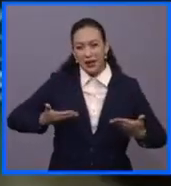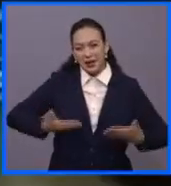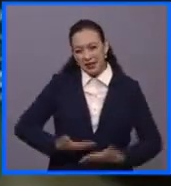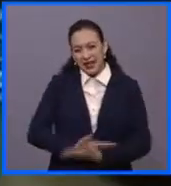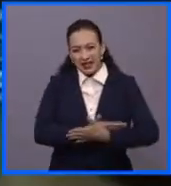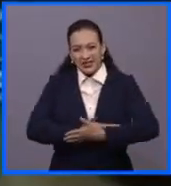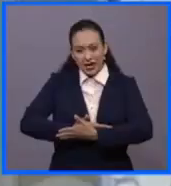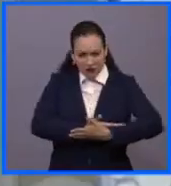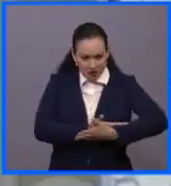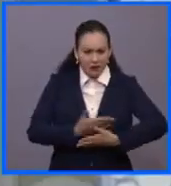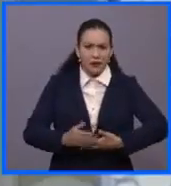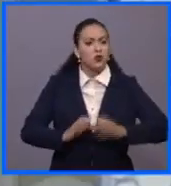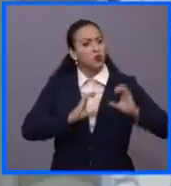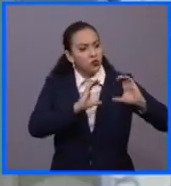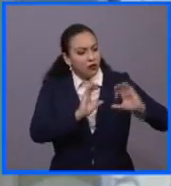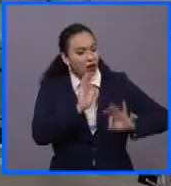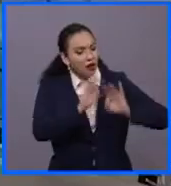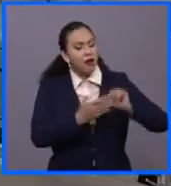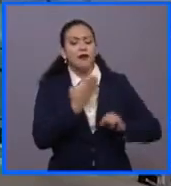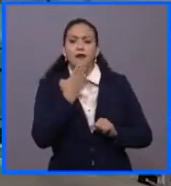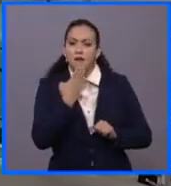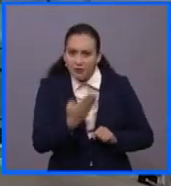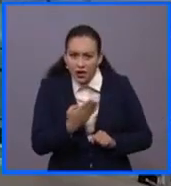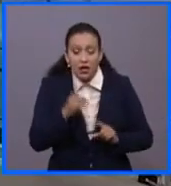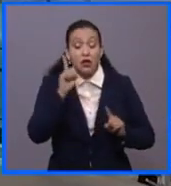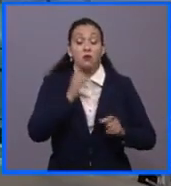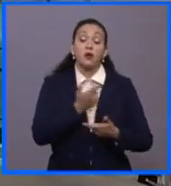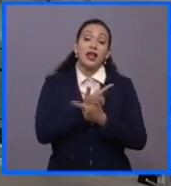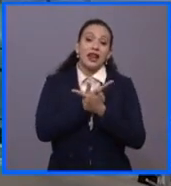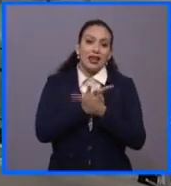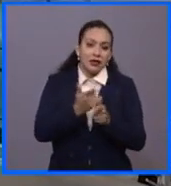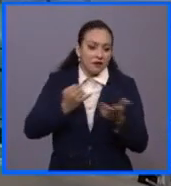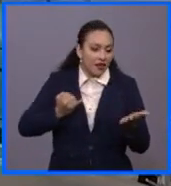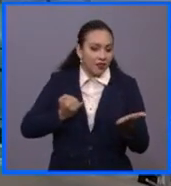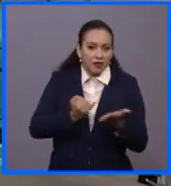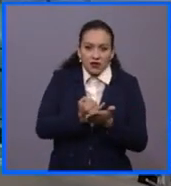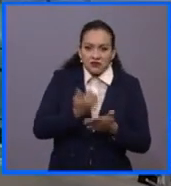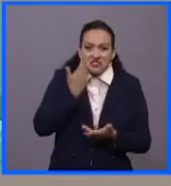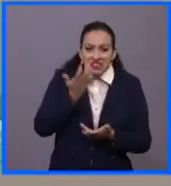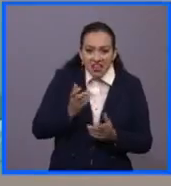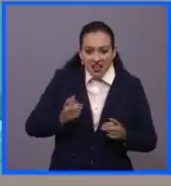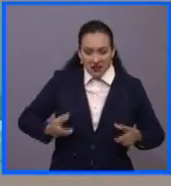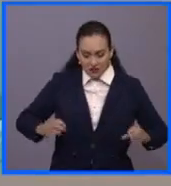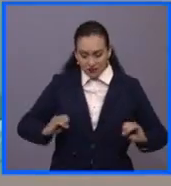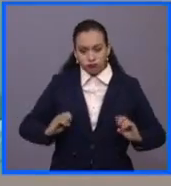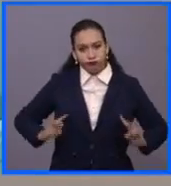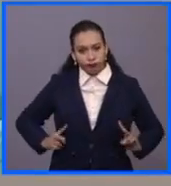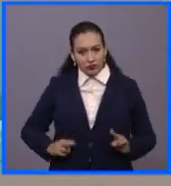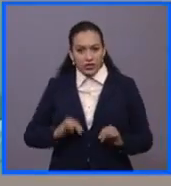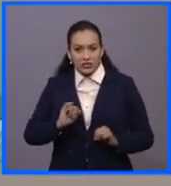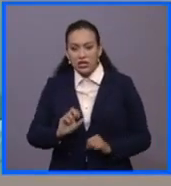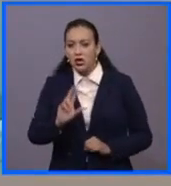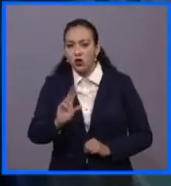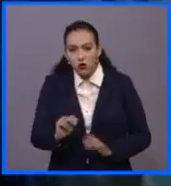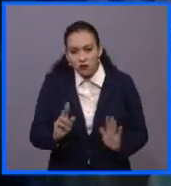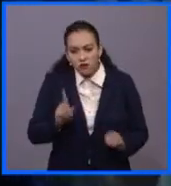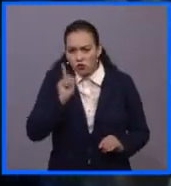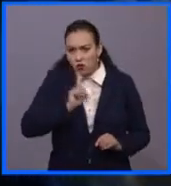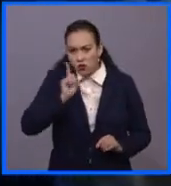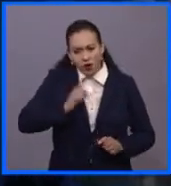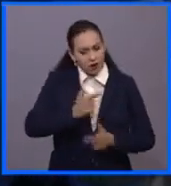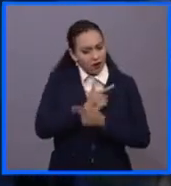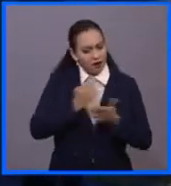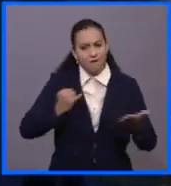y obtener consentimiento previo, pleno, libre e informado de quien vaya a pasar por un procedimiento de anticoncepción